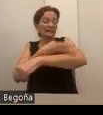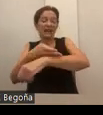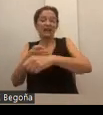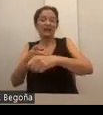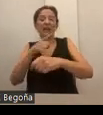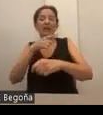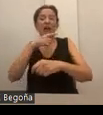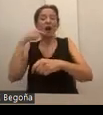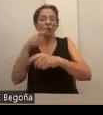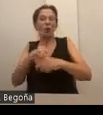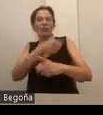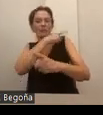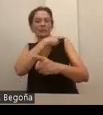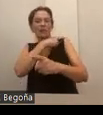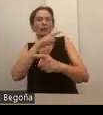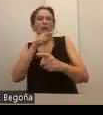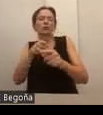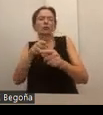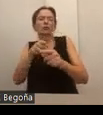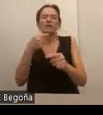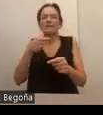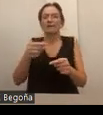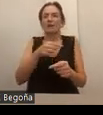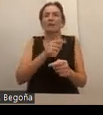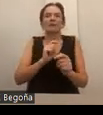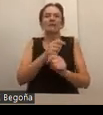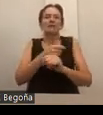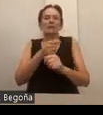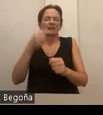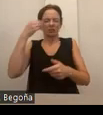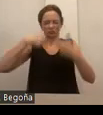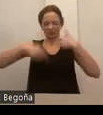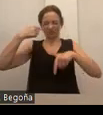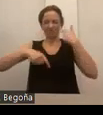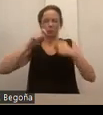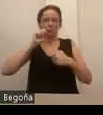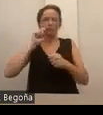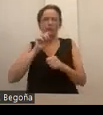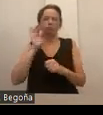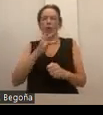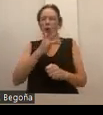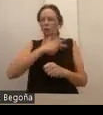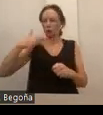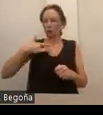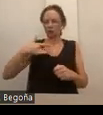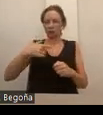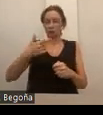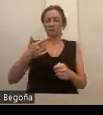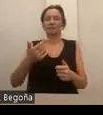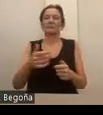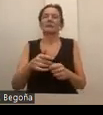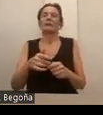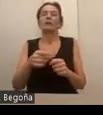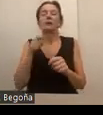los tejidos, esos tejidos no la pueden gestionar y se crea un ambiente de hiperoxidación. O sea que aquí deberemos actuar